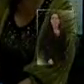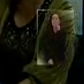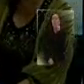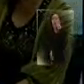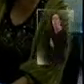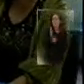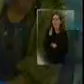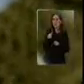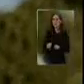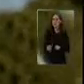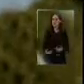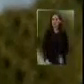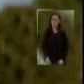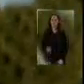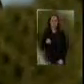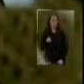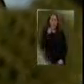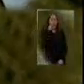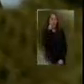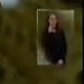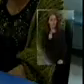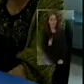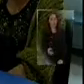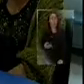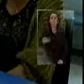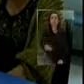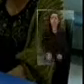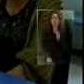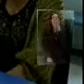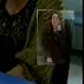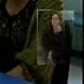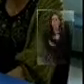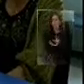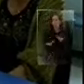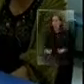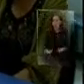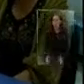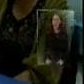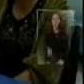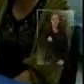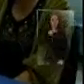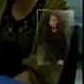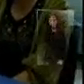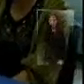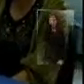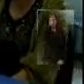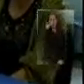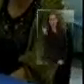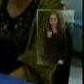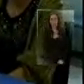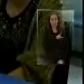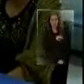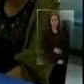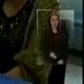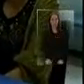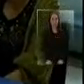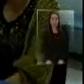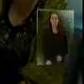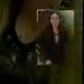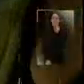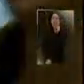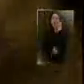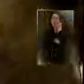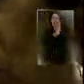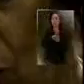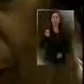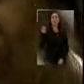en qué mes estamos? Estamos en abril. Perfecto. ¿En qué lugar nos encontramos aquí? En el Hospital Clínico de la Universidad de Chile. ¿Y en